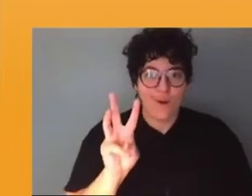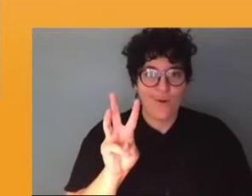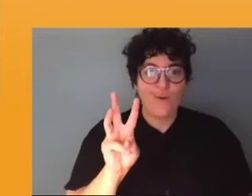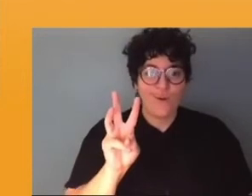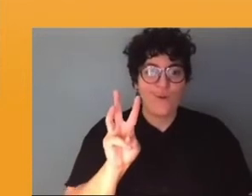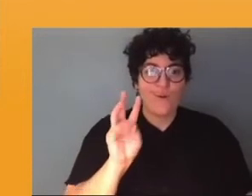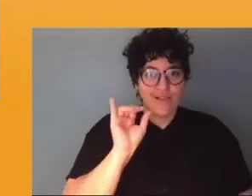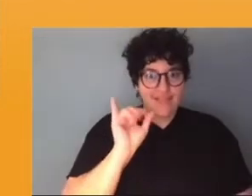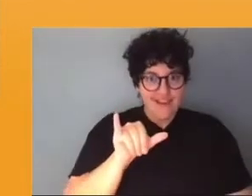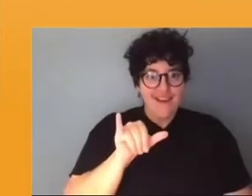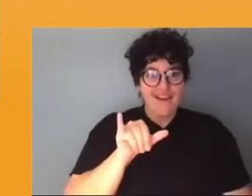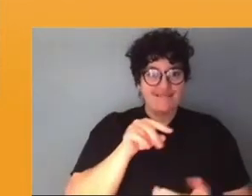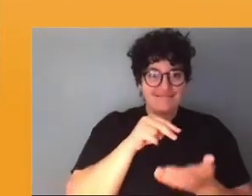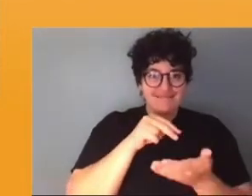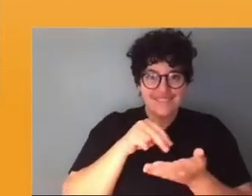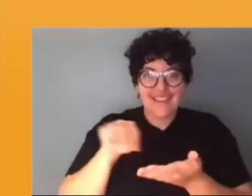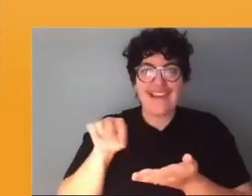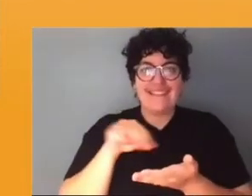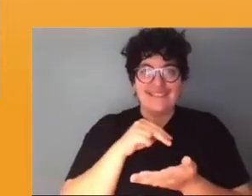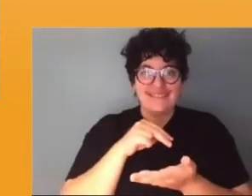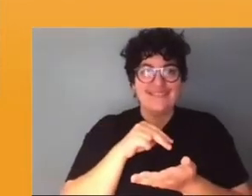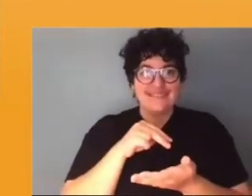movimiento del baile.